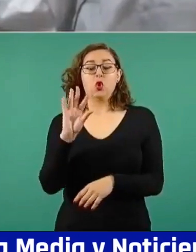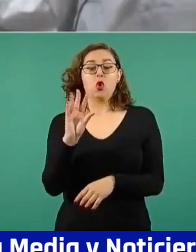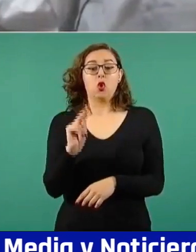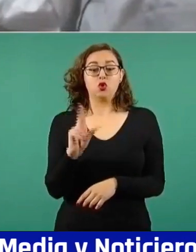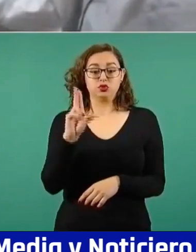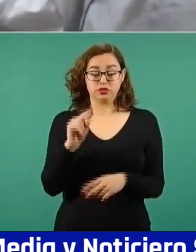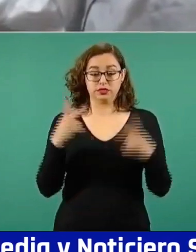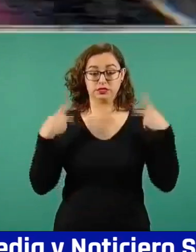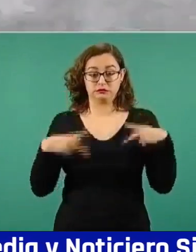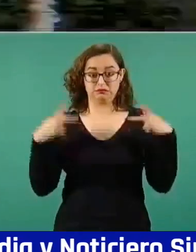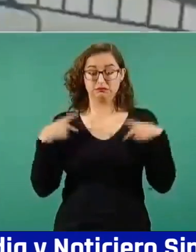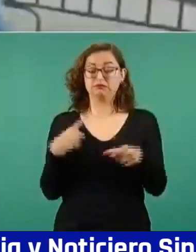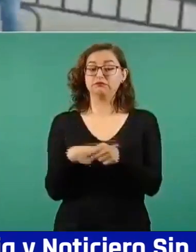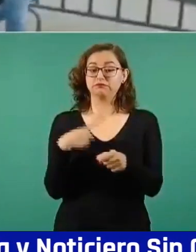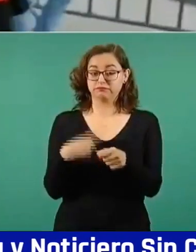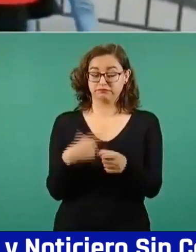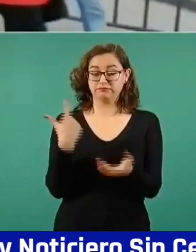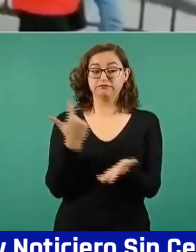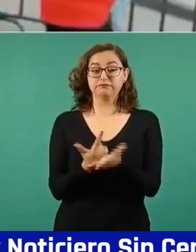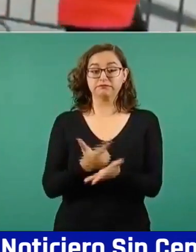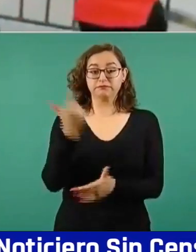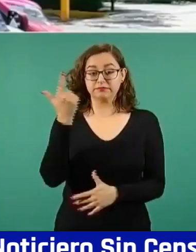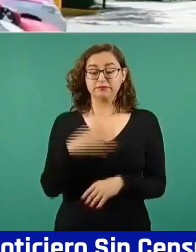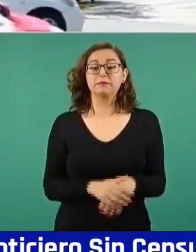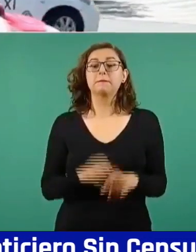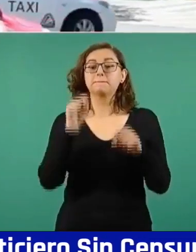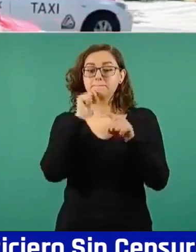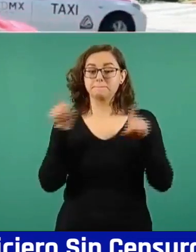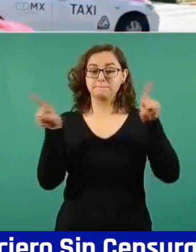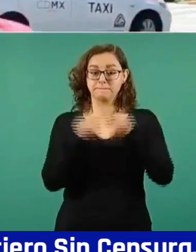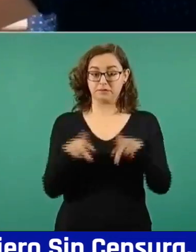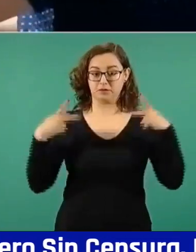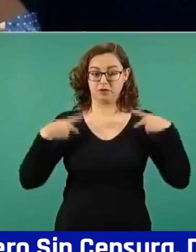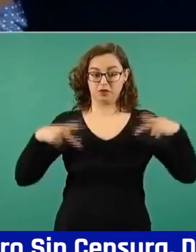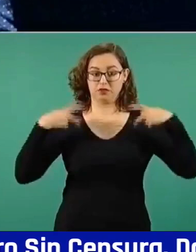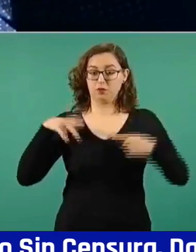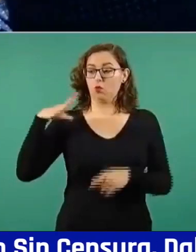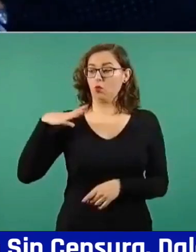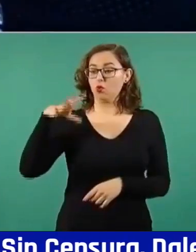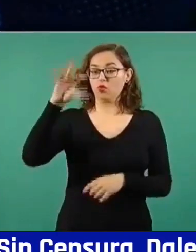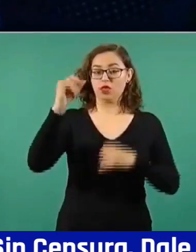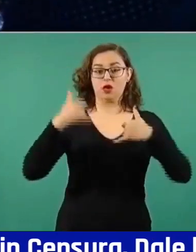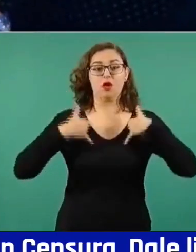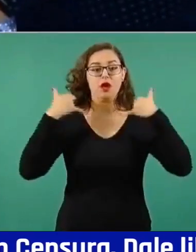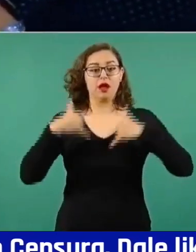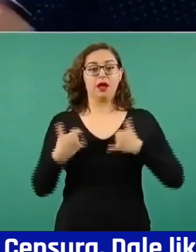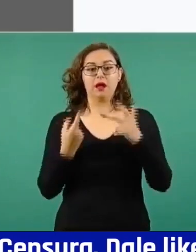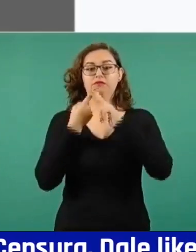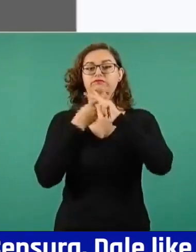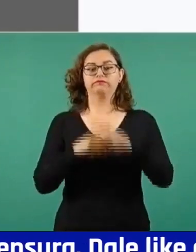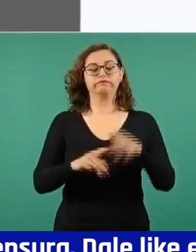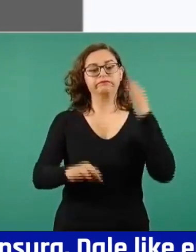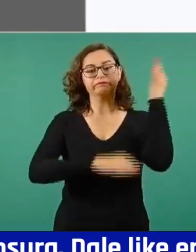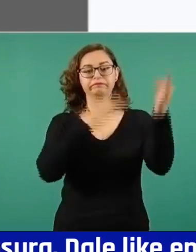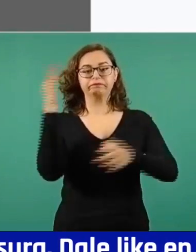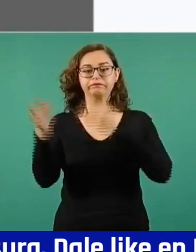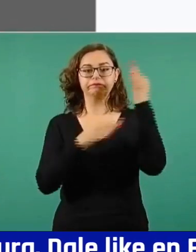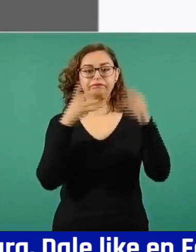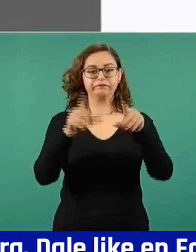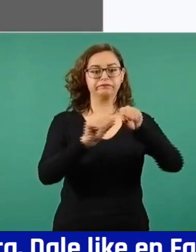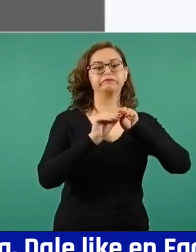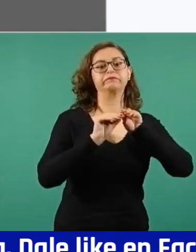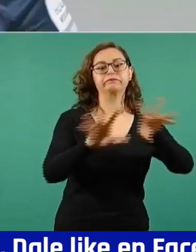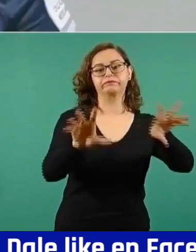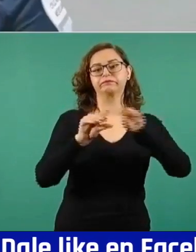y con sintomatología. El área del voluntariado y juventud implementaron la campaña preventiva Cruz Roja